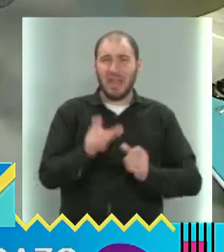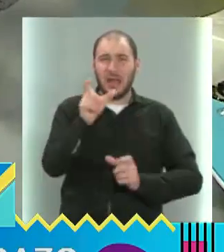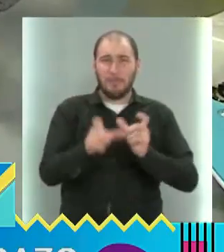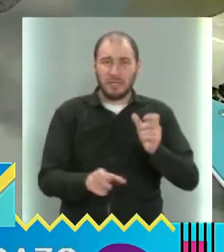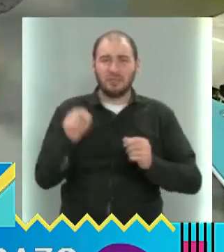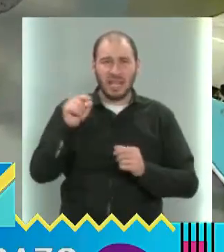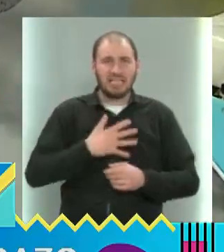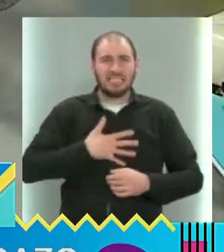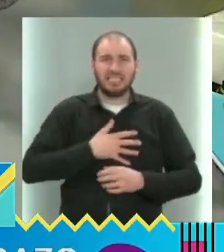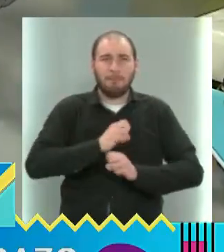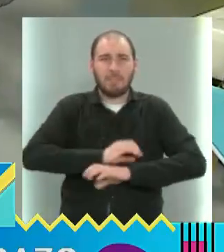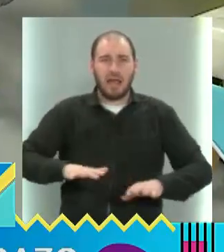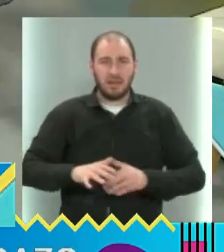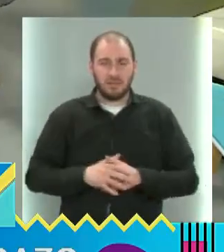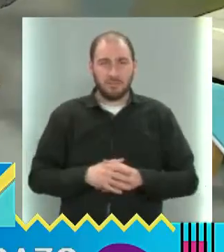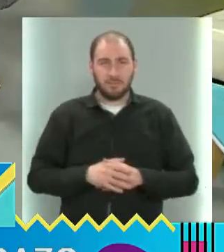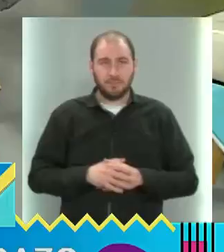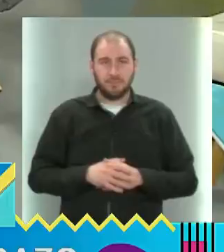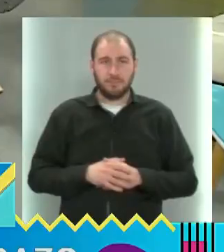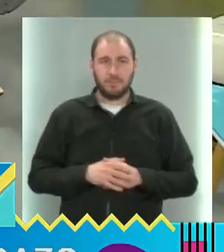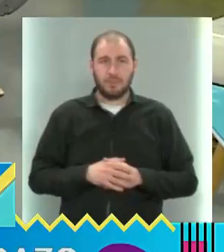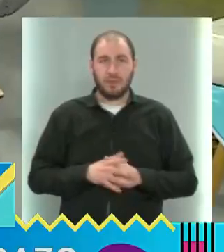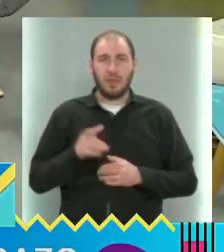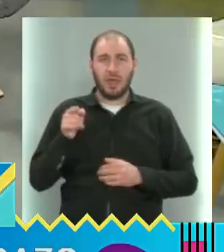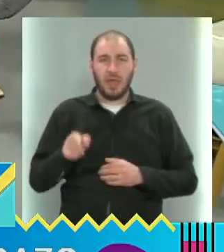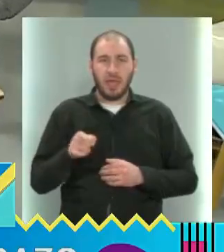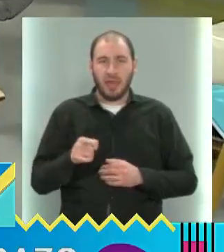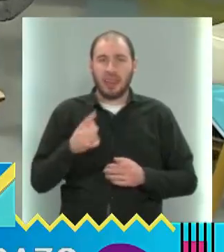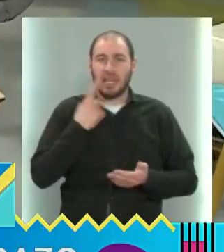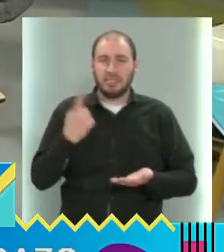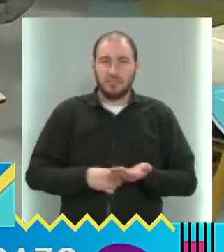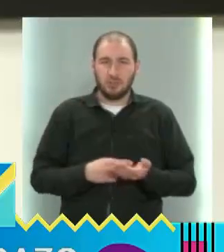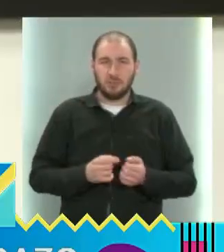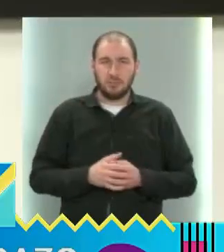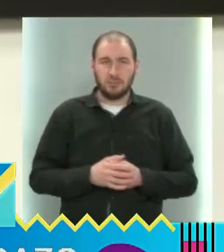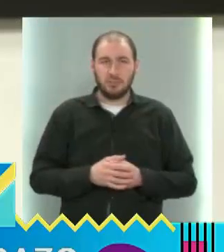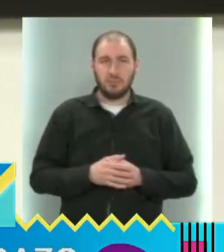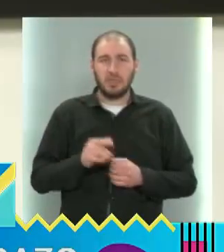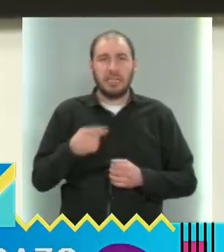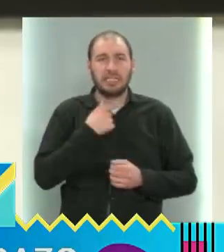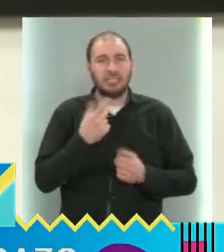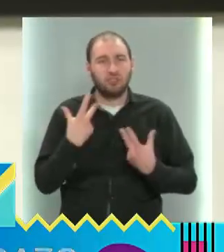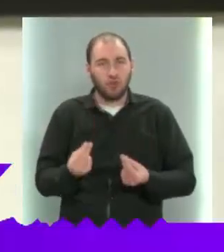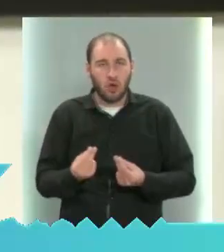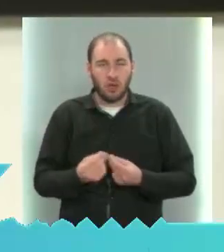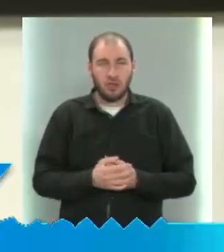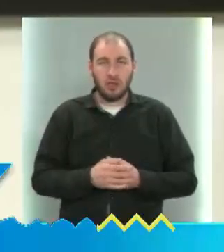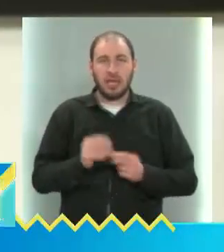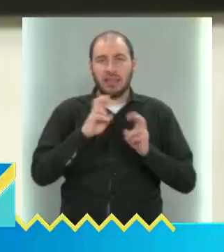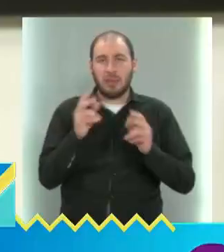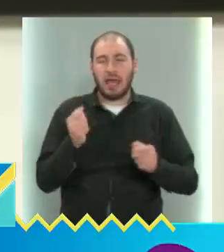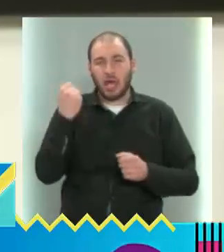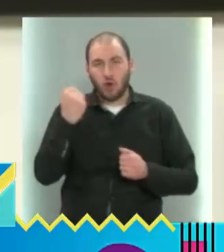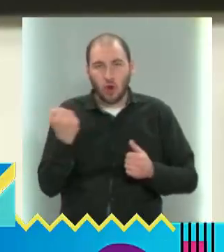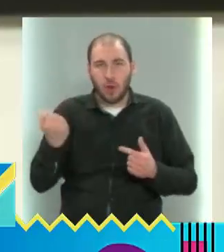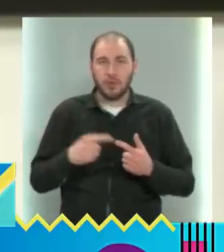realmente se siente mal y llega a esta decisión que no quiere tomar presiones